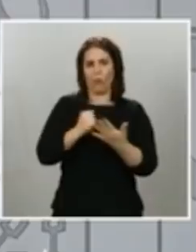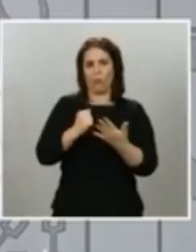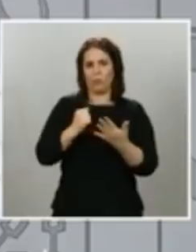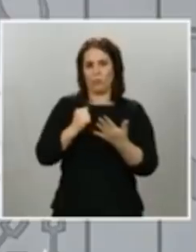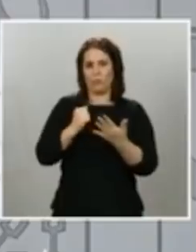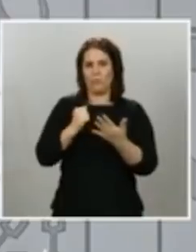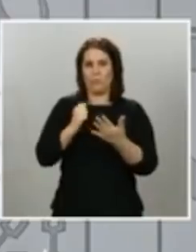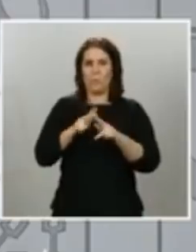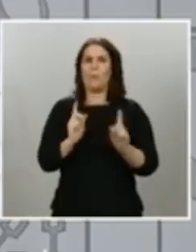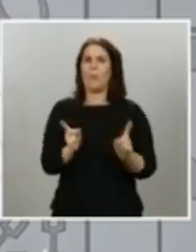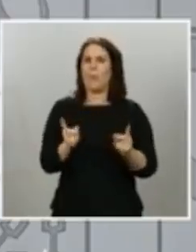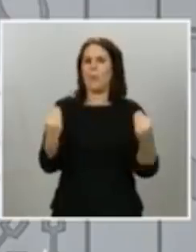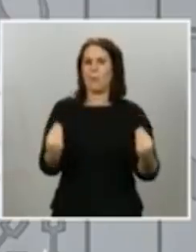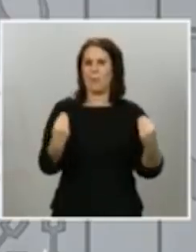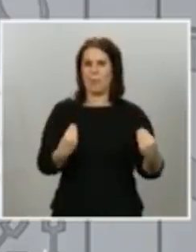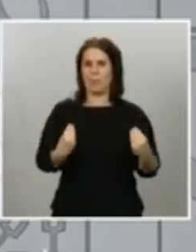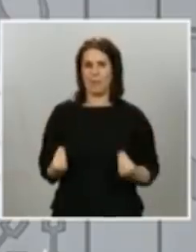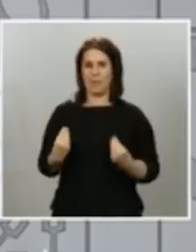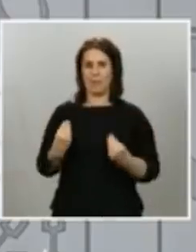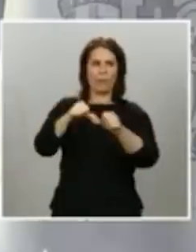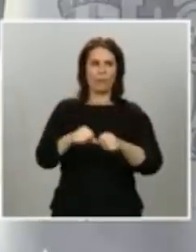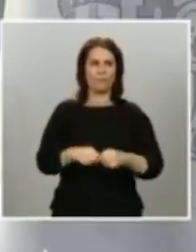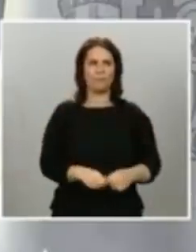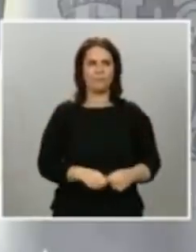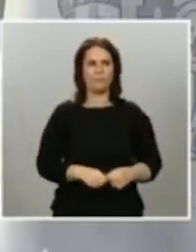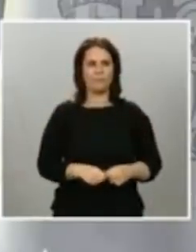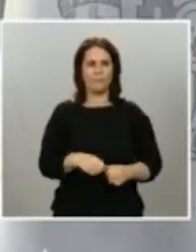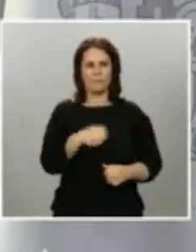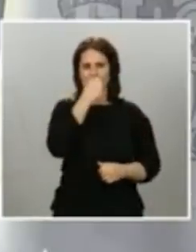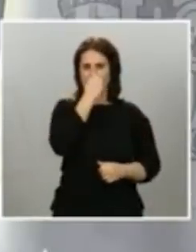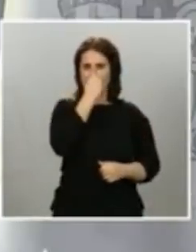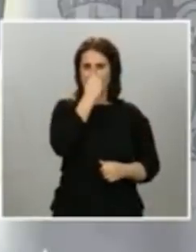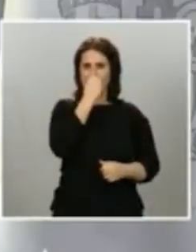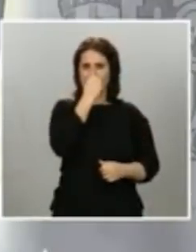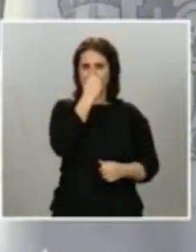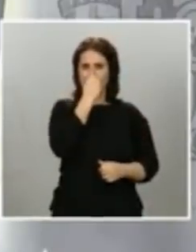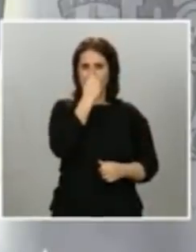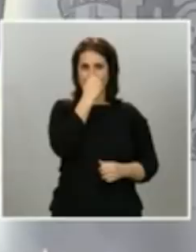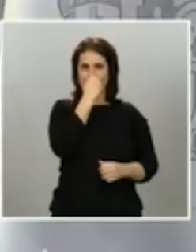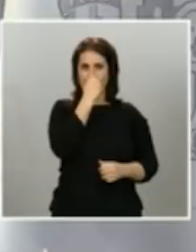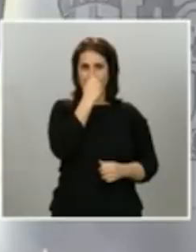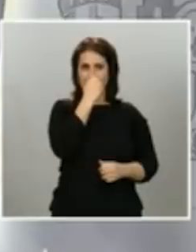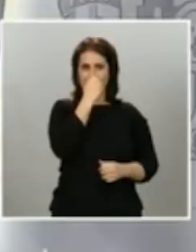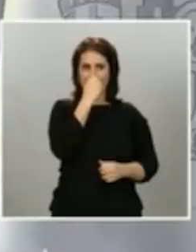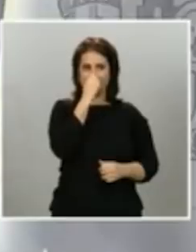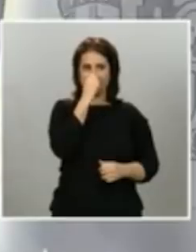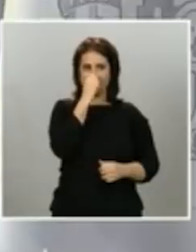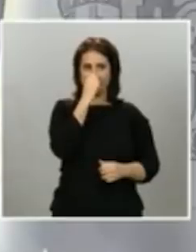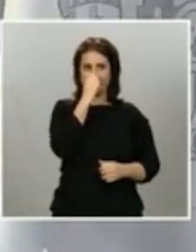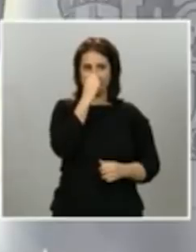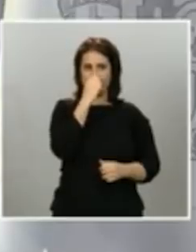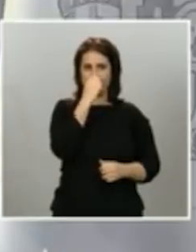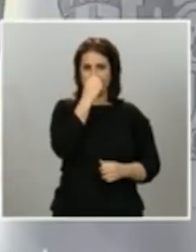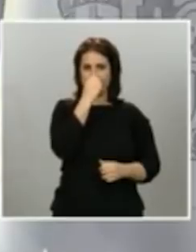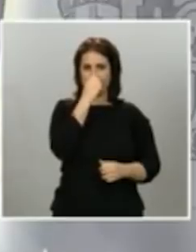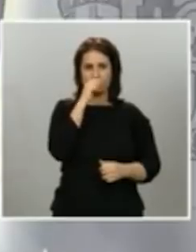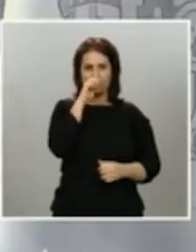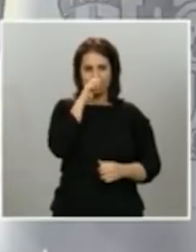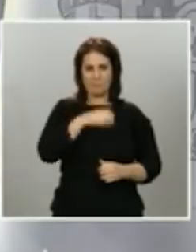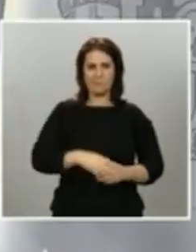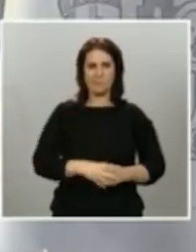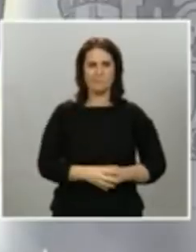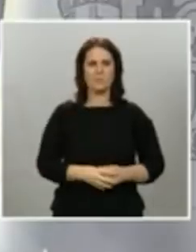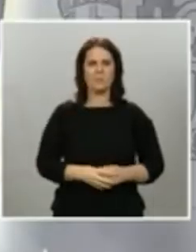decir que se archive la responsabilidad penal de forma general. Es decir, lo que se ha dicho es que no era responsable de tomar esa decisión el